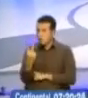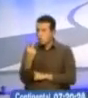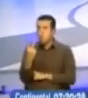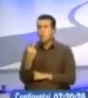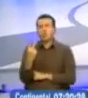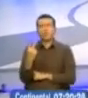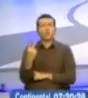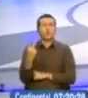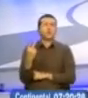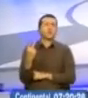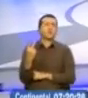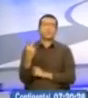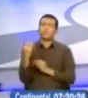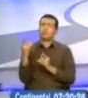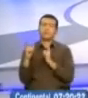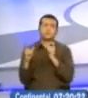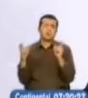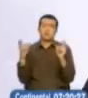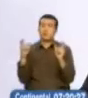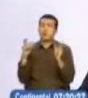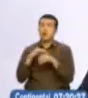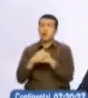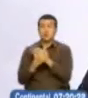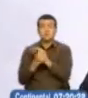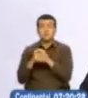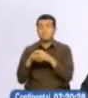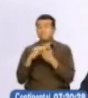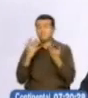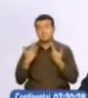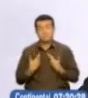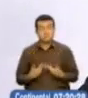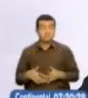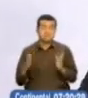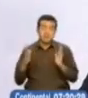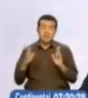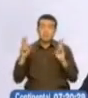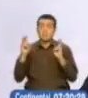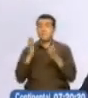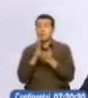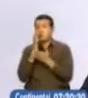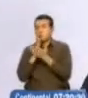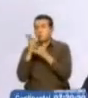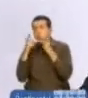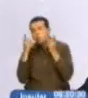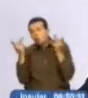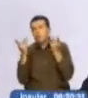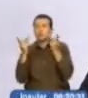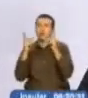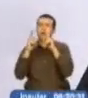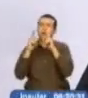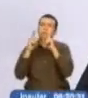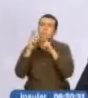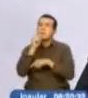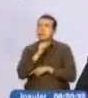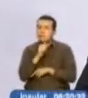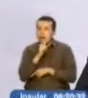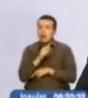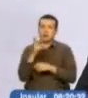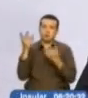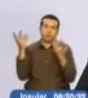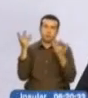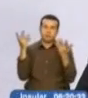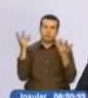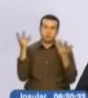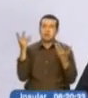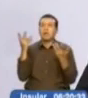se ubican los sujetos para juzgar, ¿no? En cualquier espacio, ya sea en los medios públicos, en privados, en las redes, en la calle.